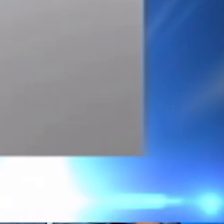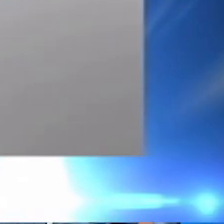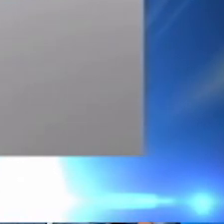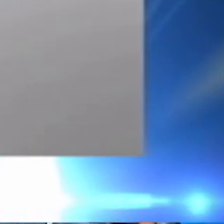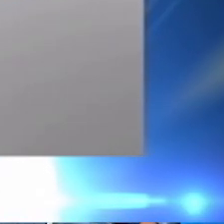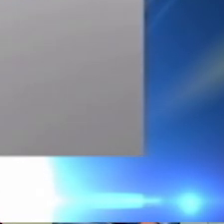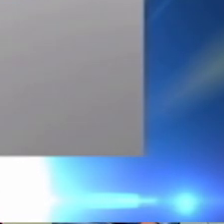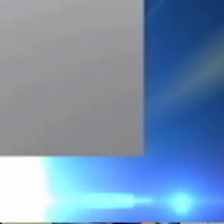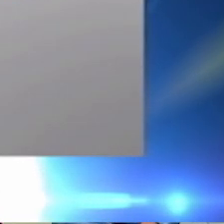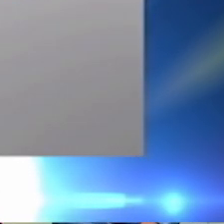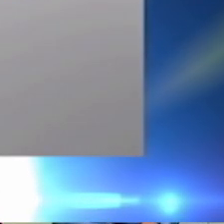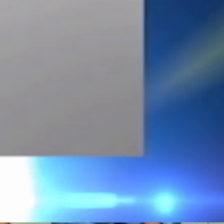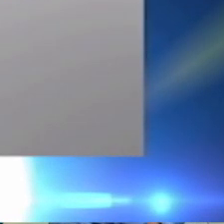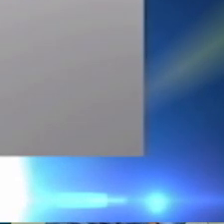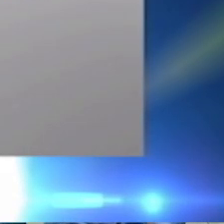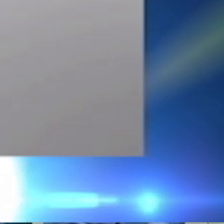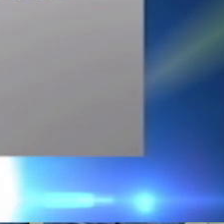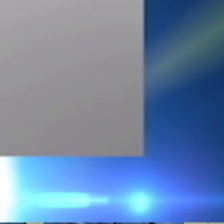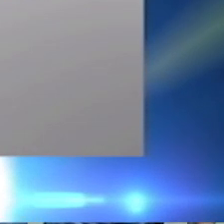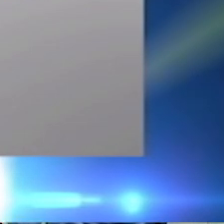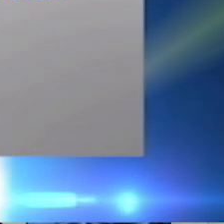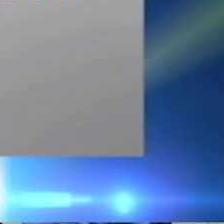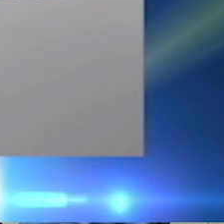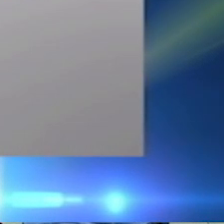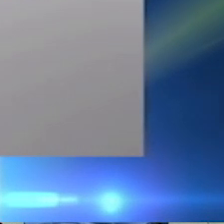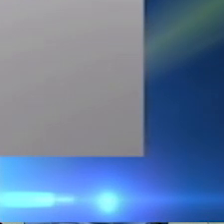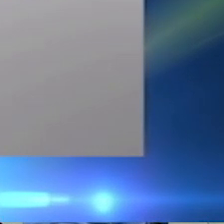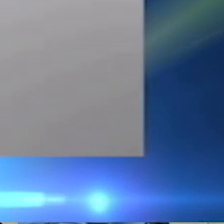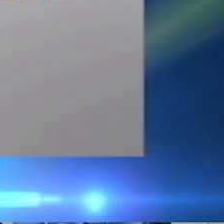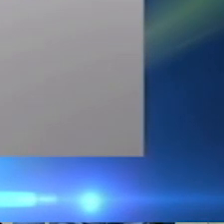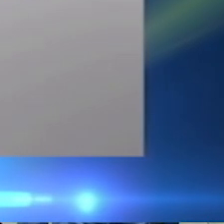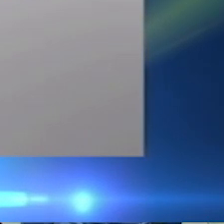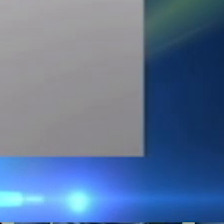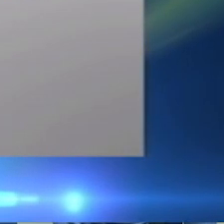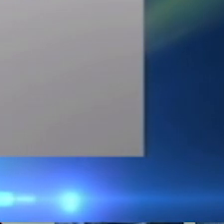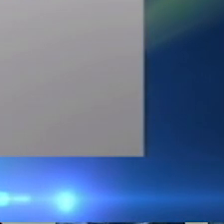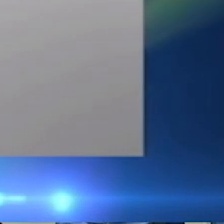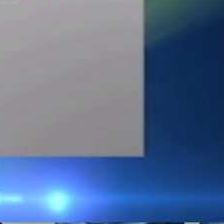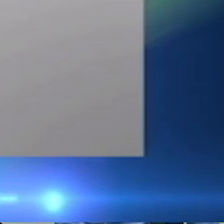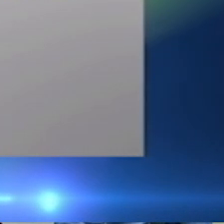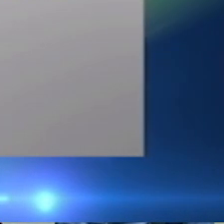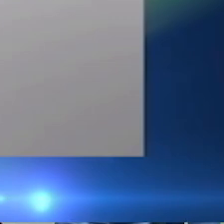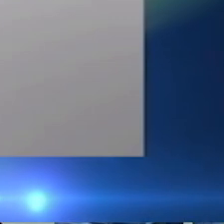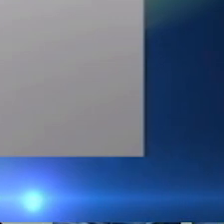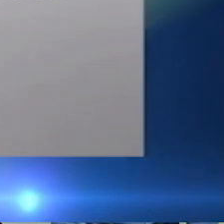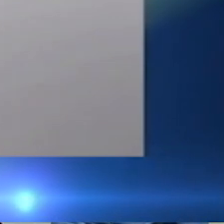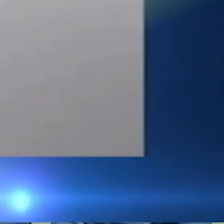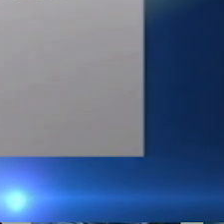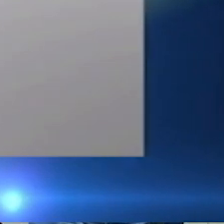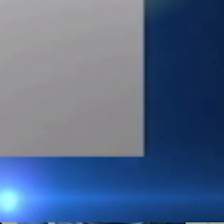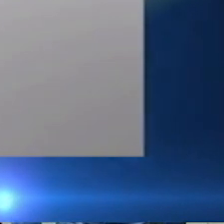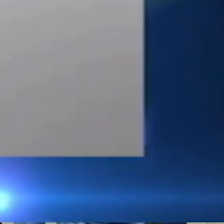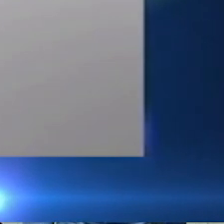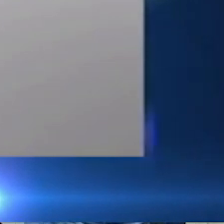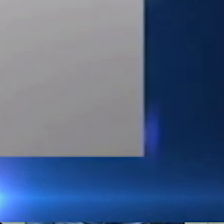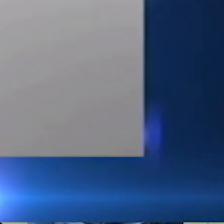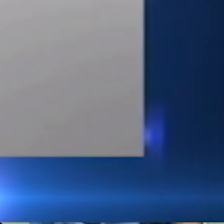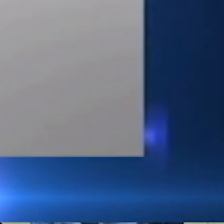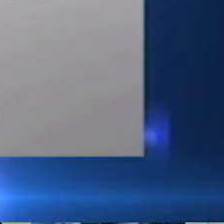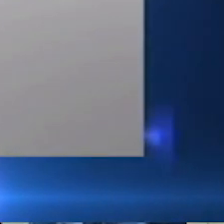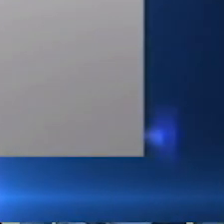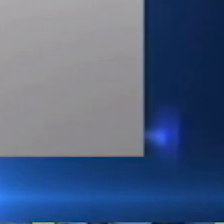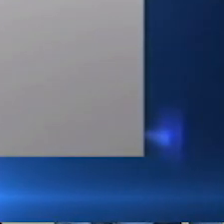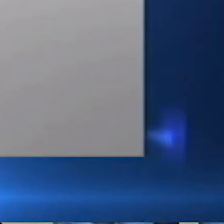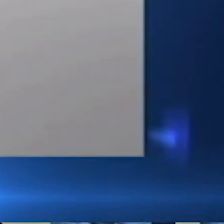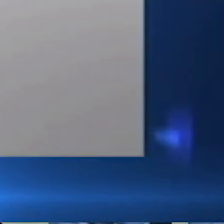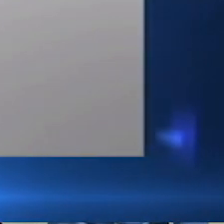repartió, una para los hombres y la otra para las mujeres, que fueron cuatro, pues la mamá de mi esposa murió hace